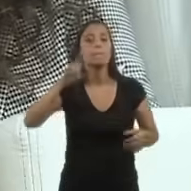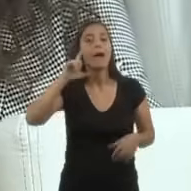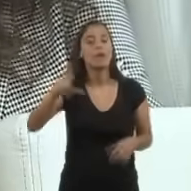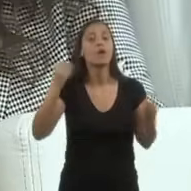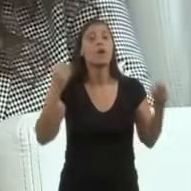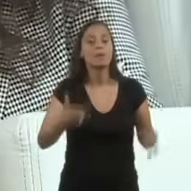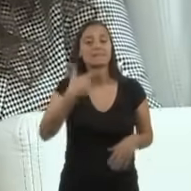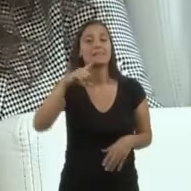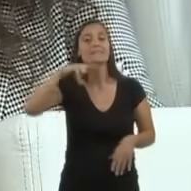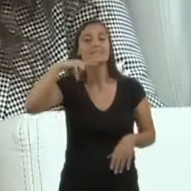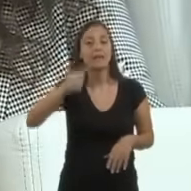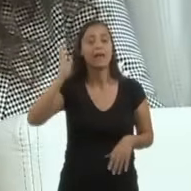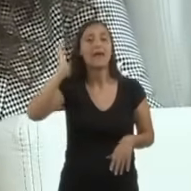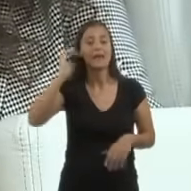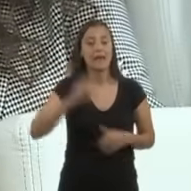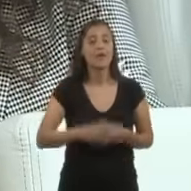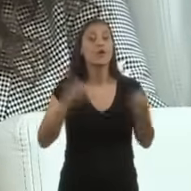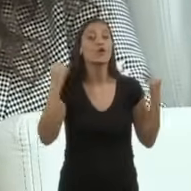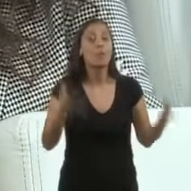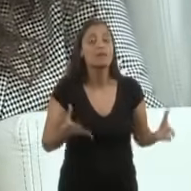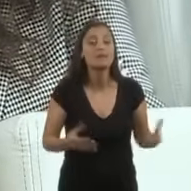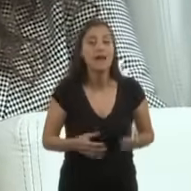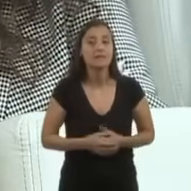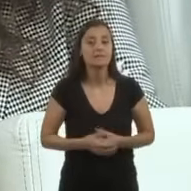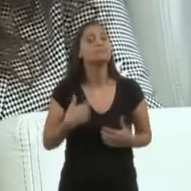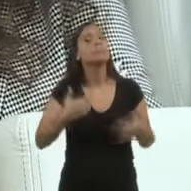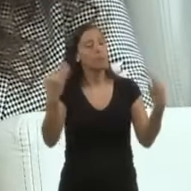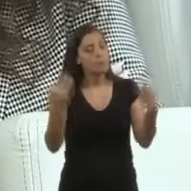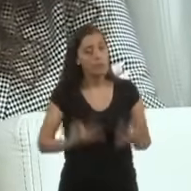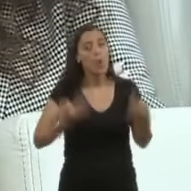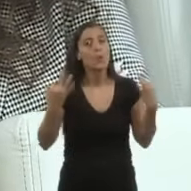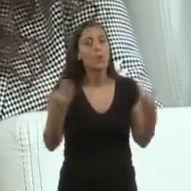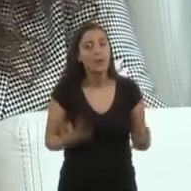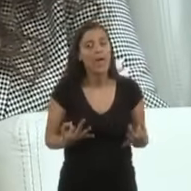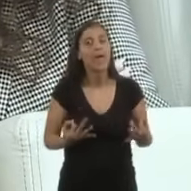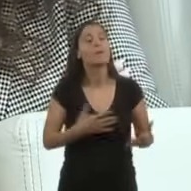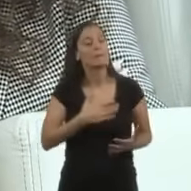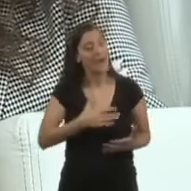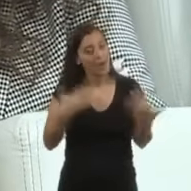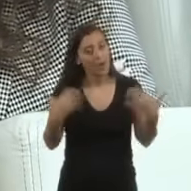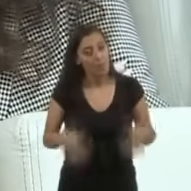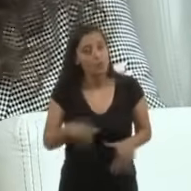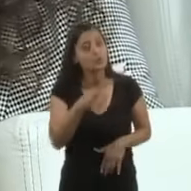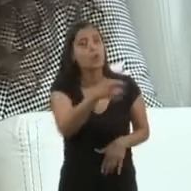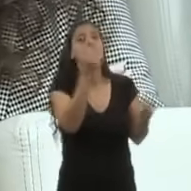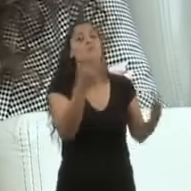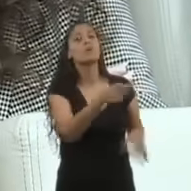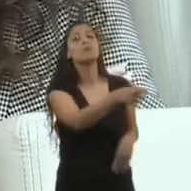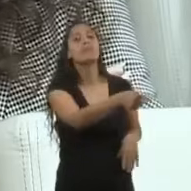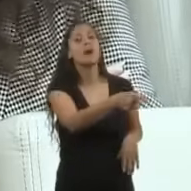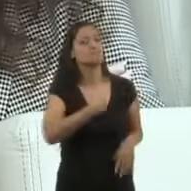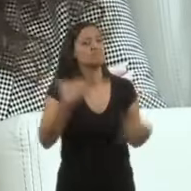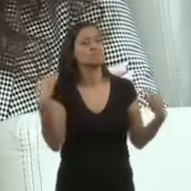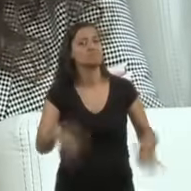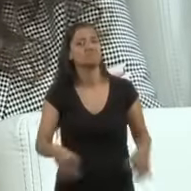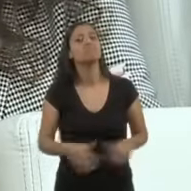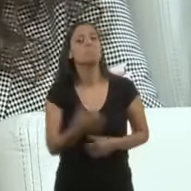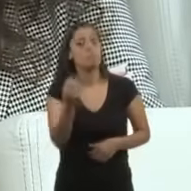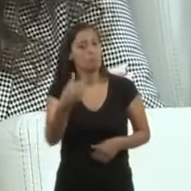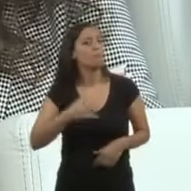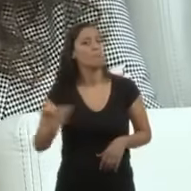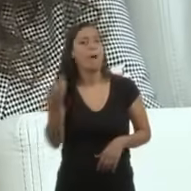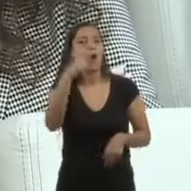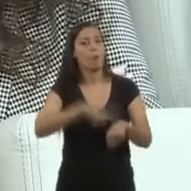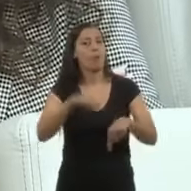Silvia mercado de radio High cómo andas ando muy bien Pero cuánto me alegro vos yo ando bárbaro en mi mejor